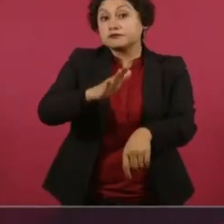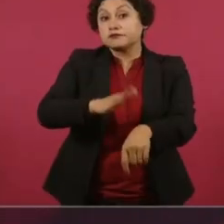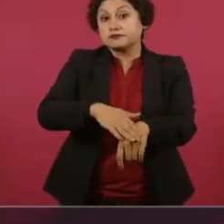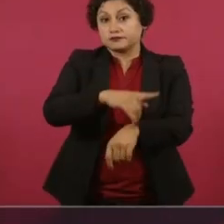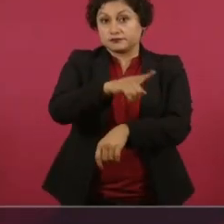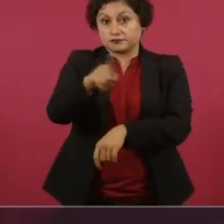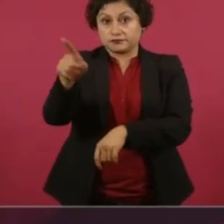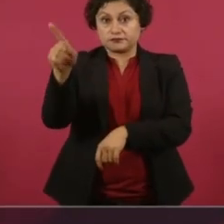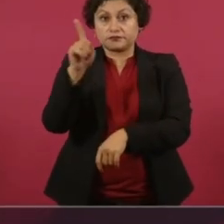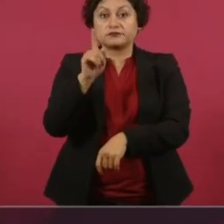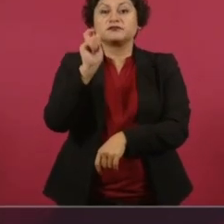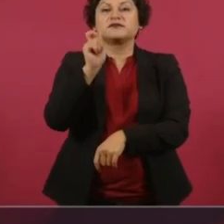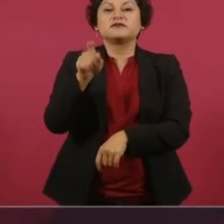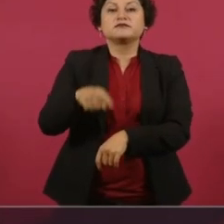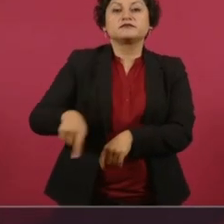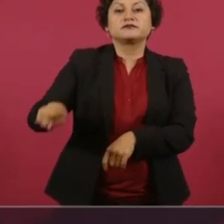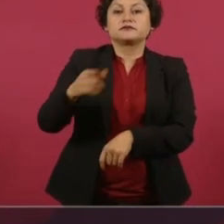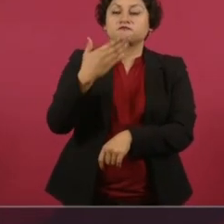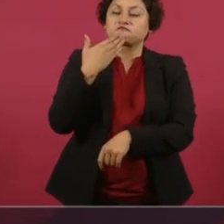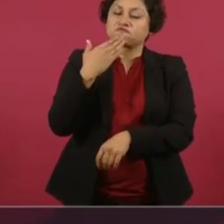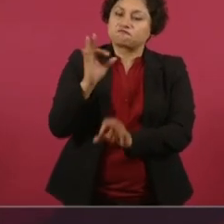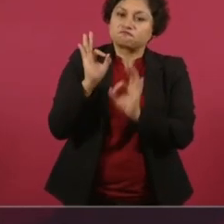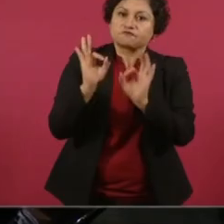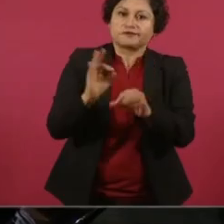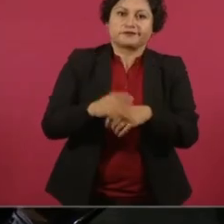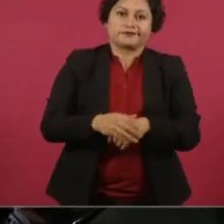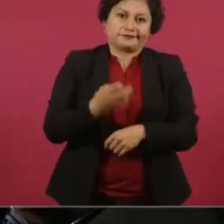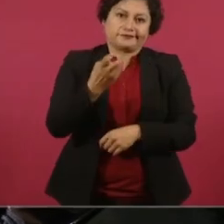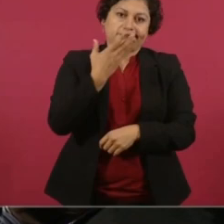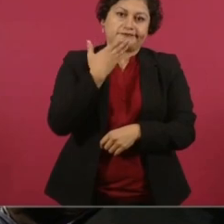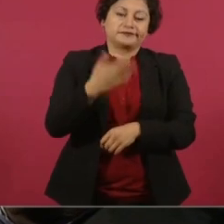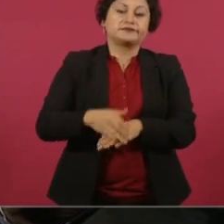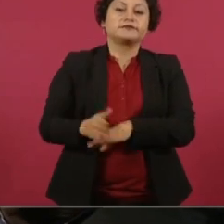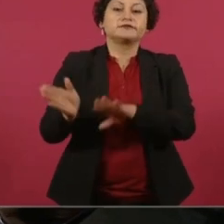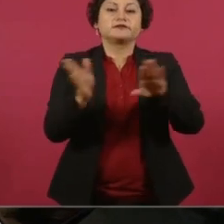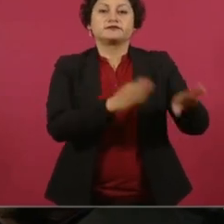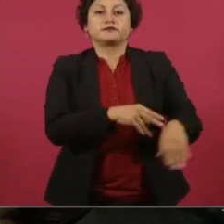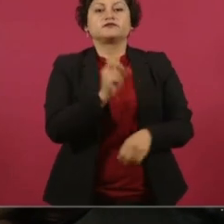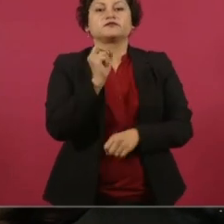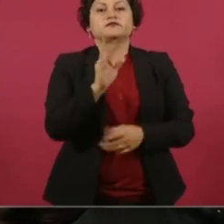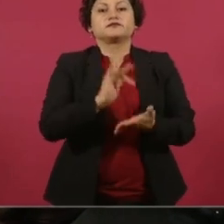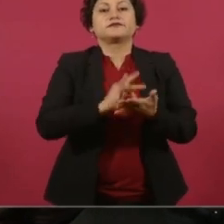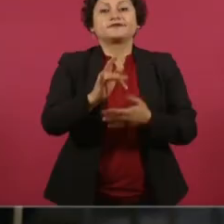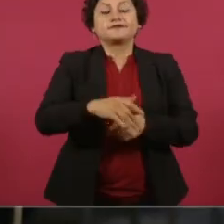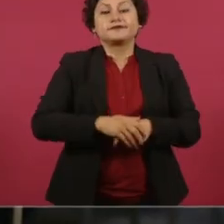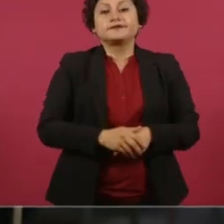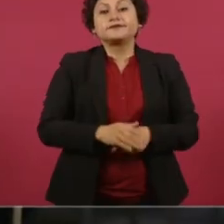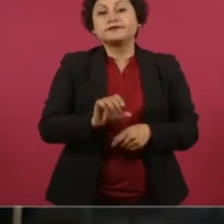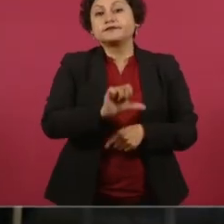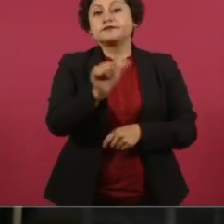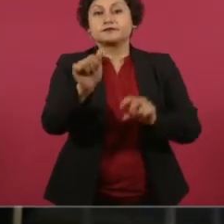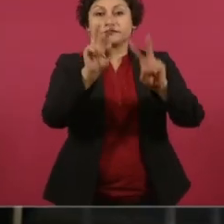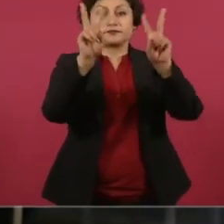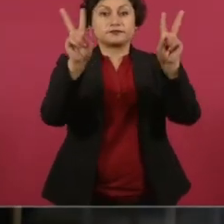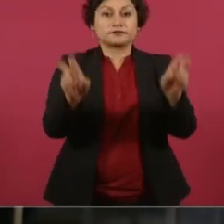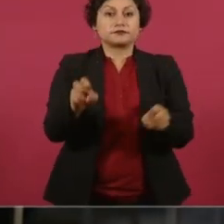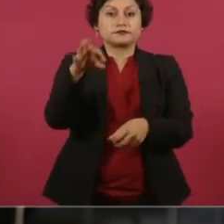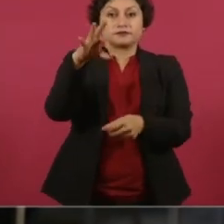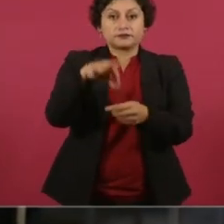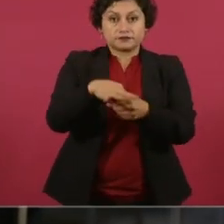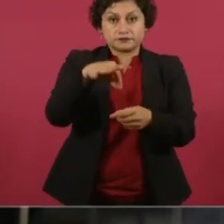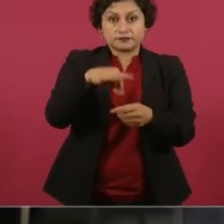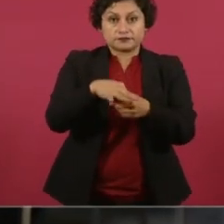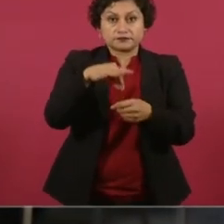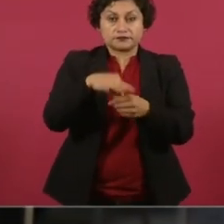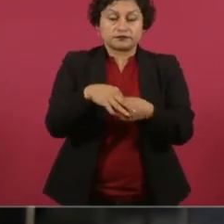el que estén bien. Claro. Claro que estén vivas. Presidente, en temas electorales, de competencia electoral, pues poco a